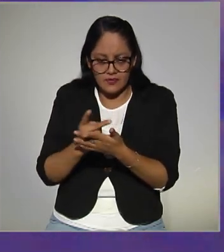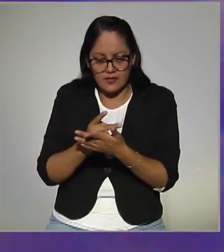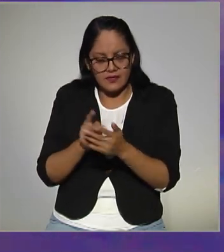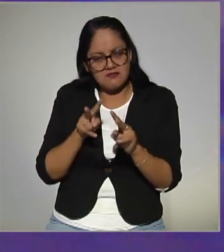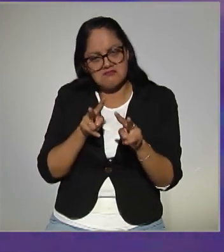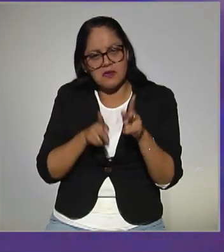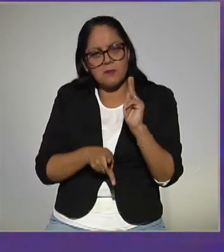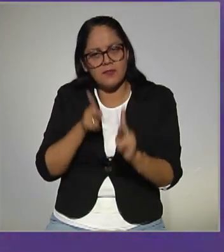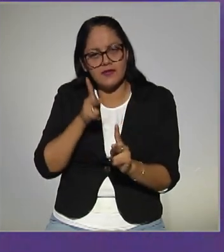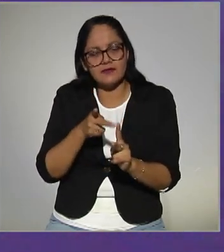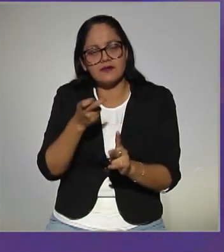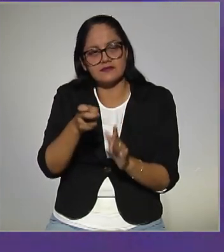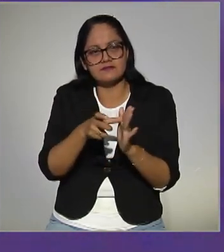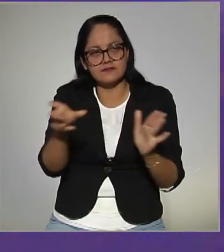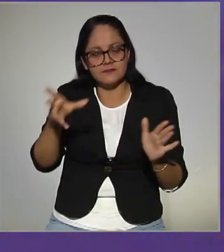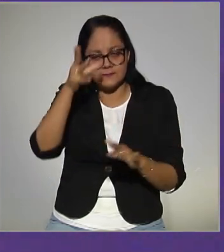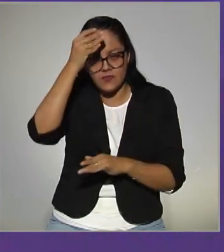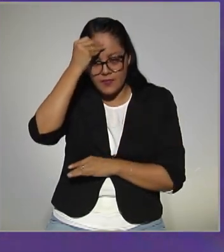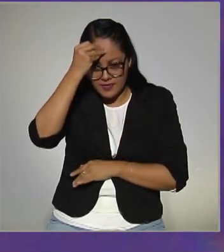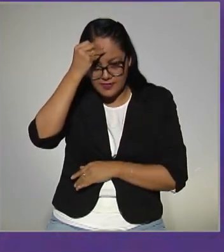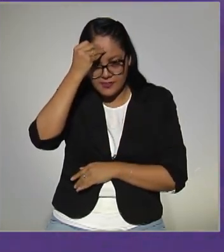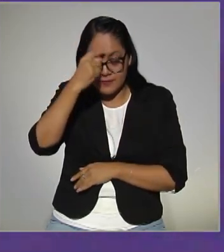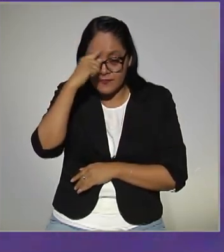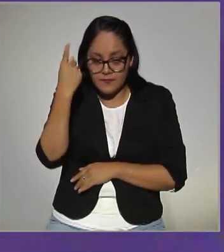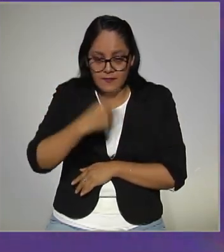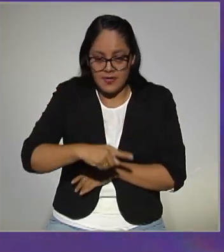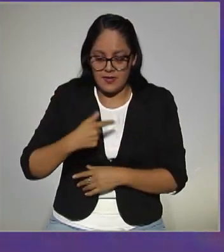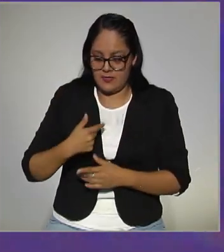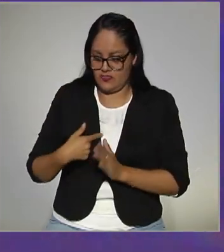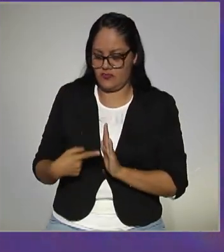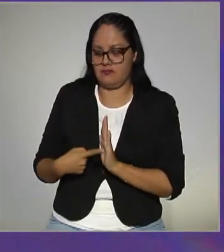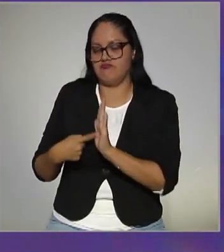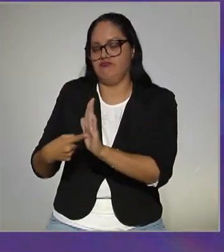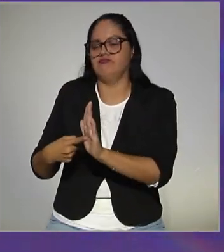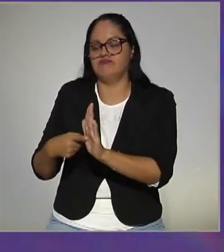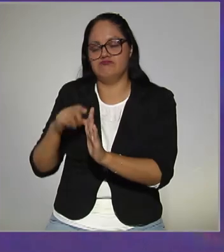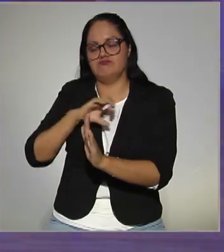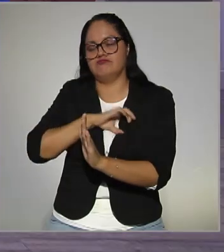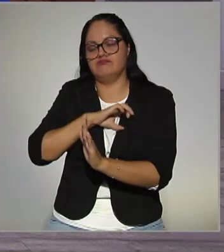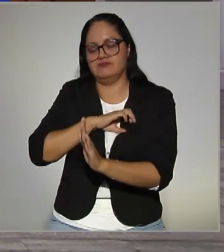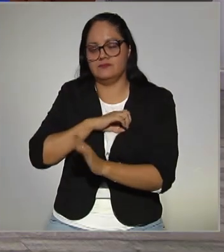también eso aprendí, a demostrarle que la quiero muchísimo.